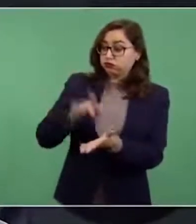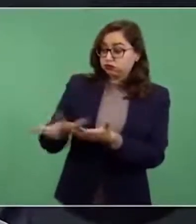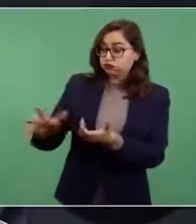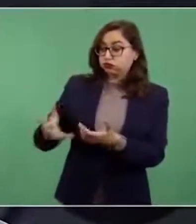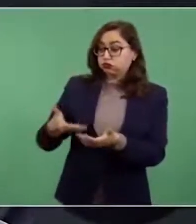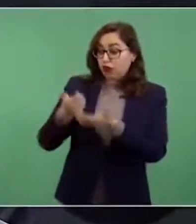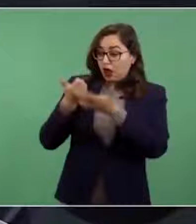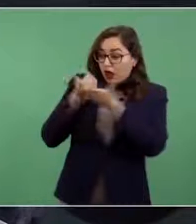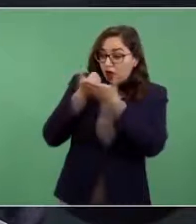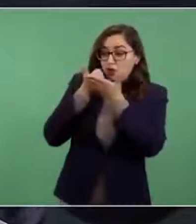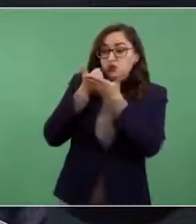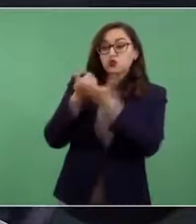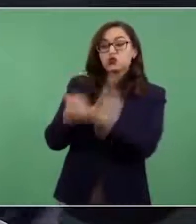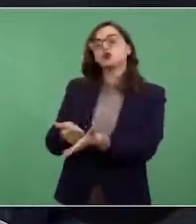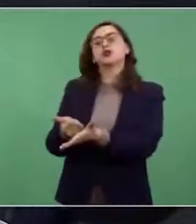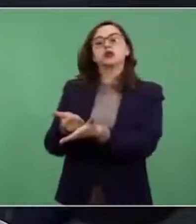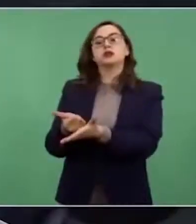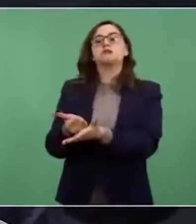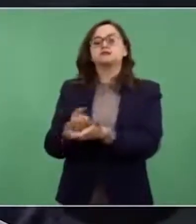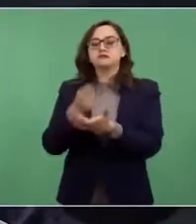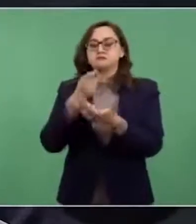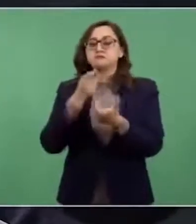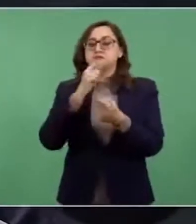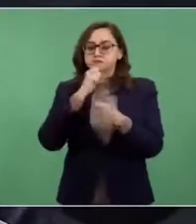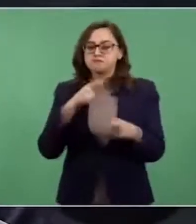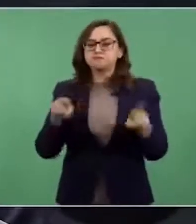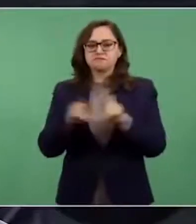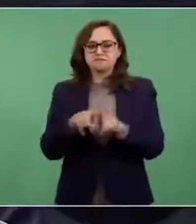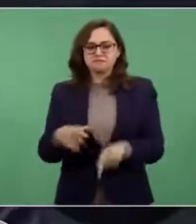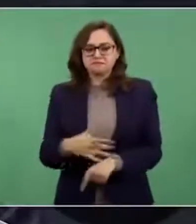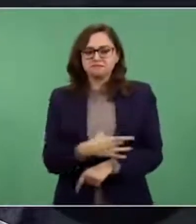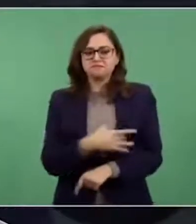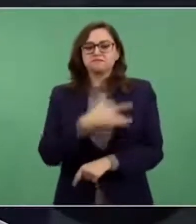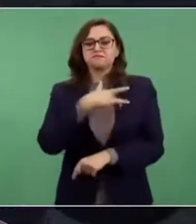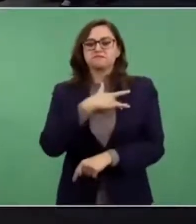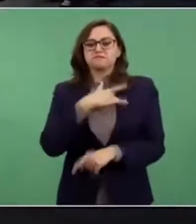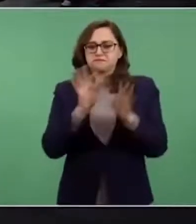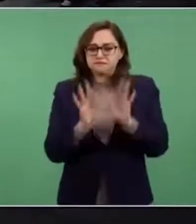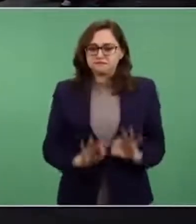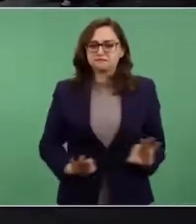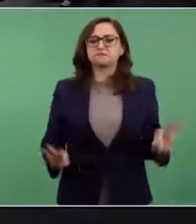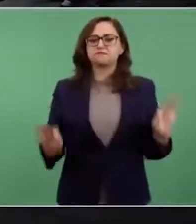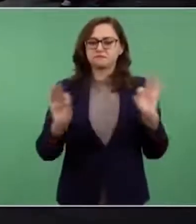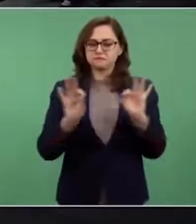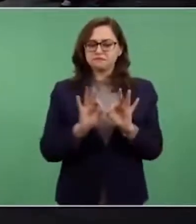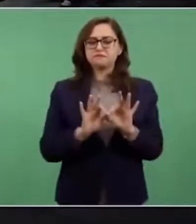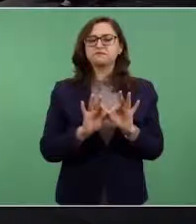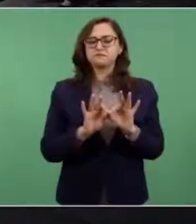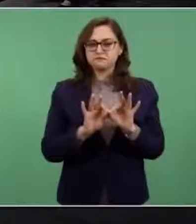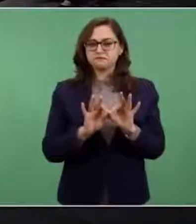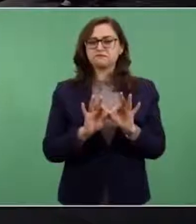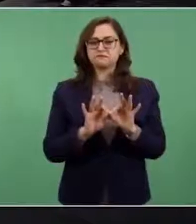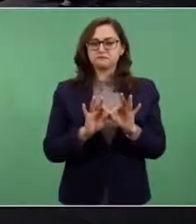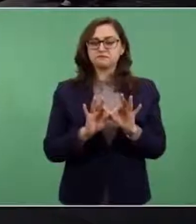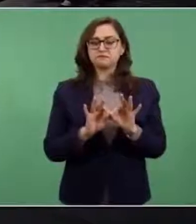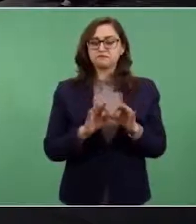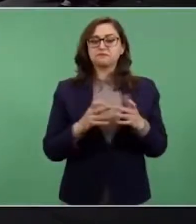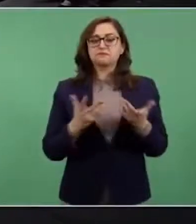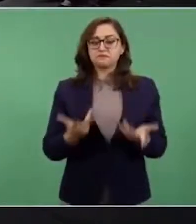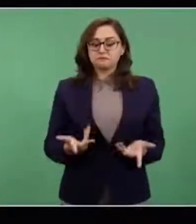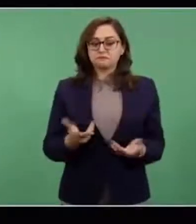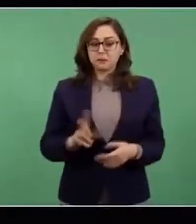adicional, no poco importante. Atender a los más pobres es ir a